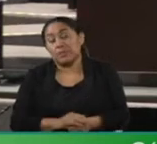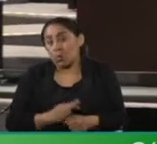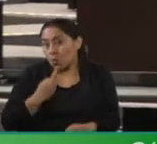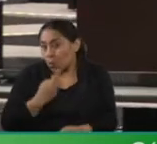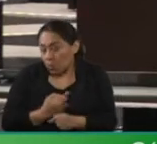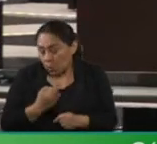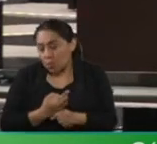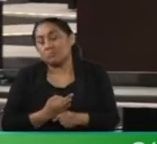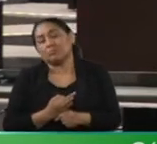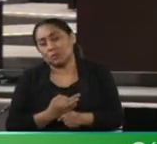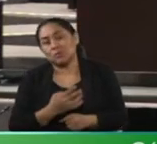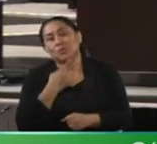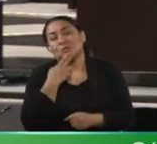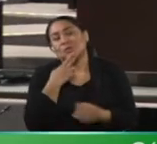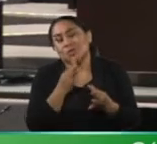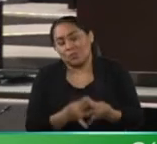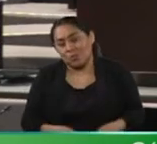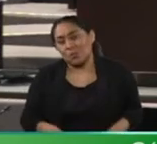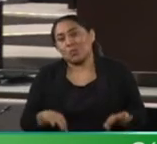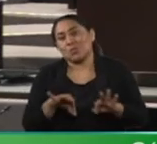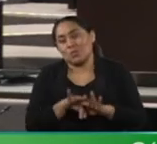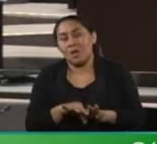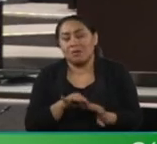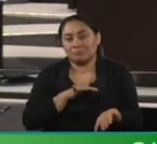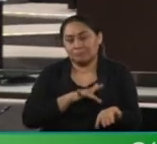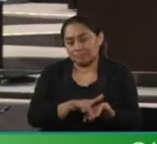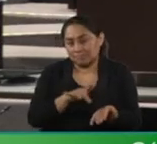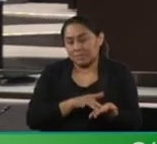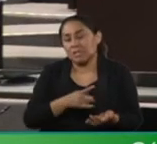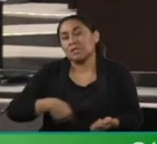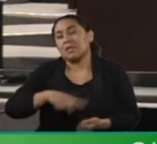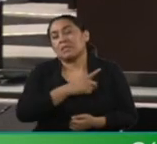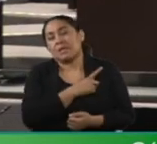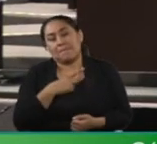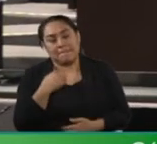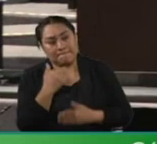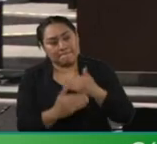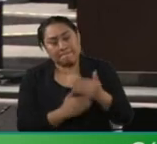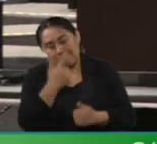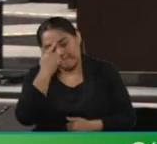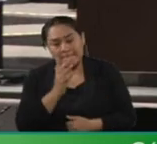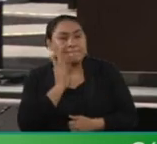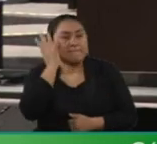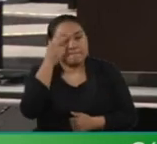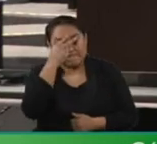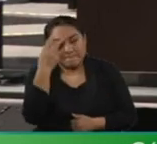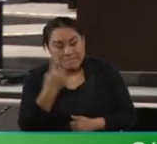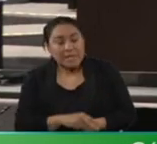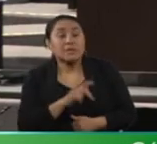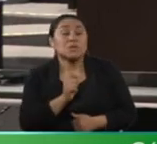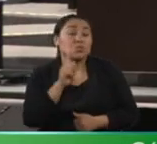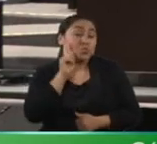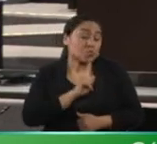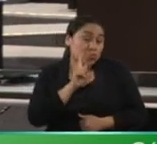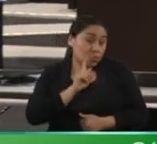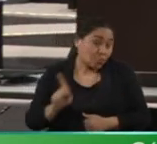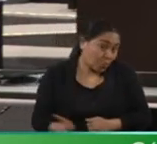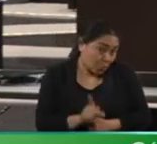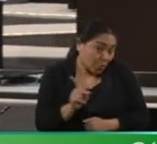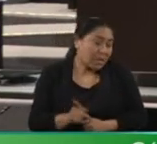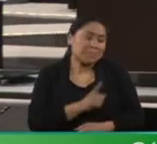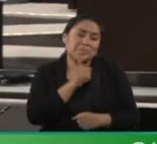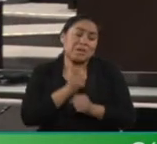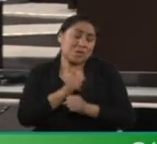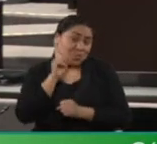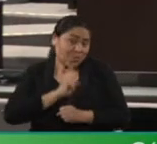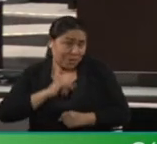de reconocer su aportación y de recompensarla. Debemos avanzar hacia un México en el que las mujeres rurales y especialmente las mujeres